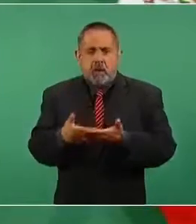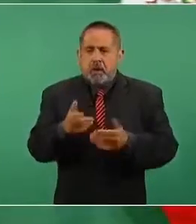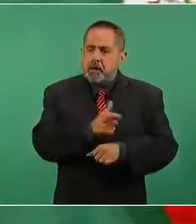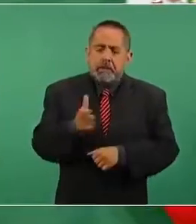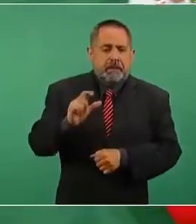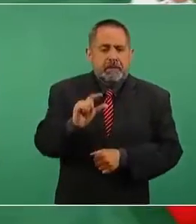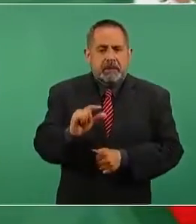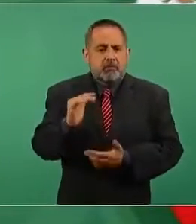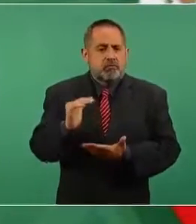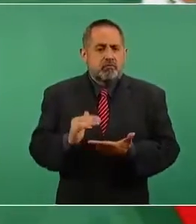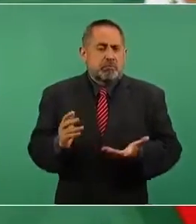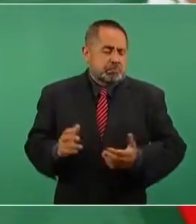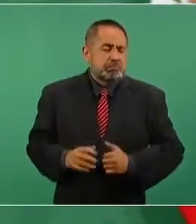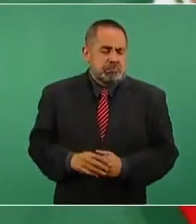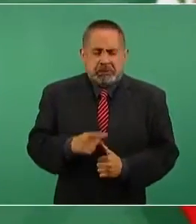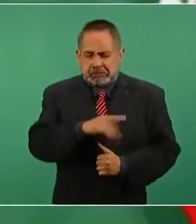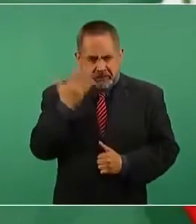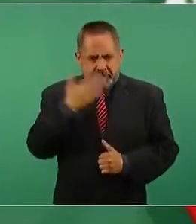ahora.